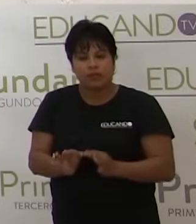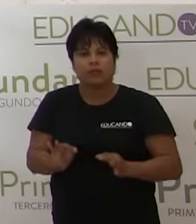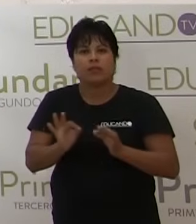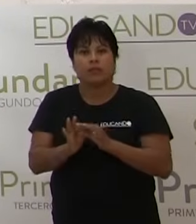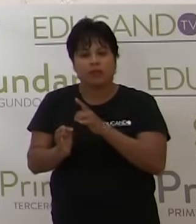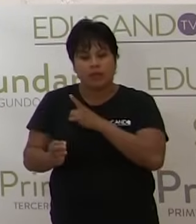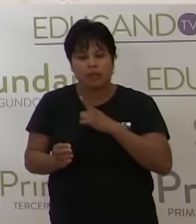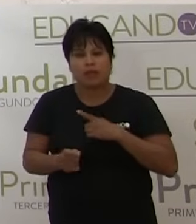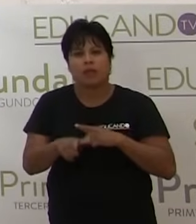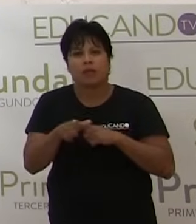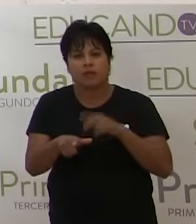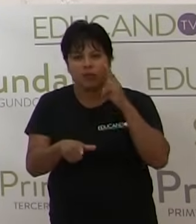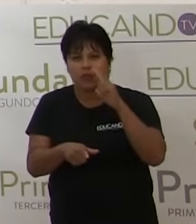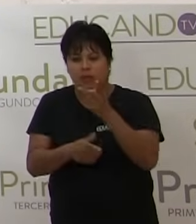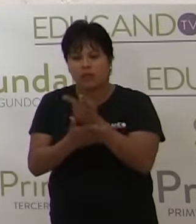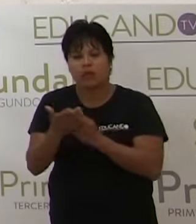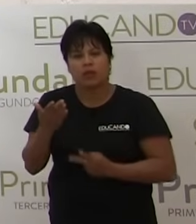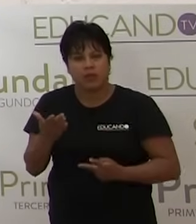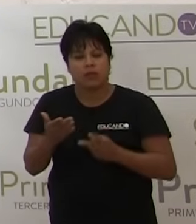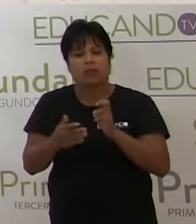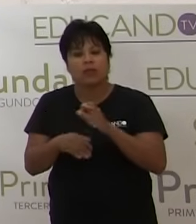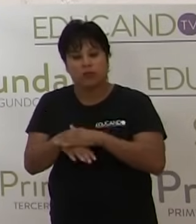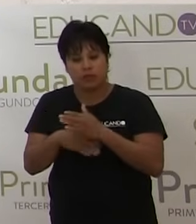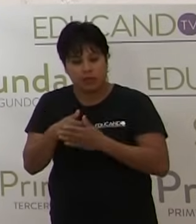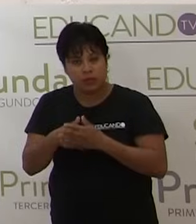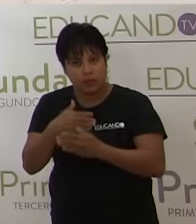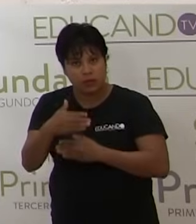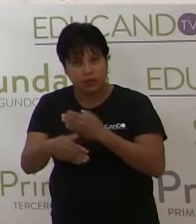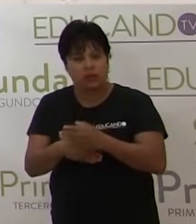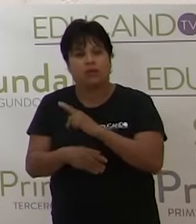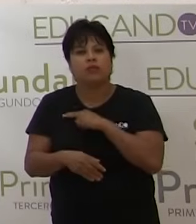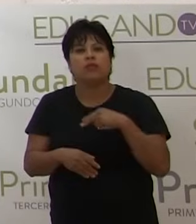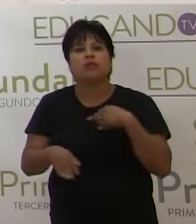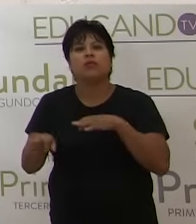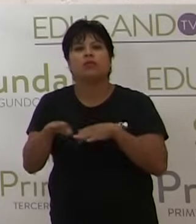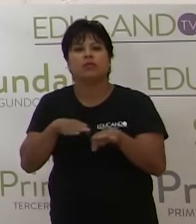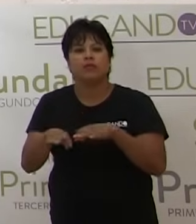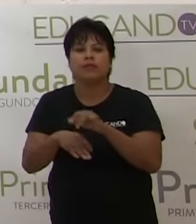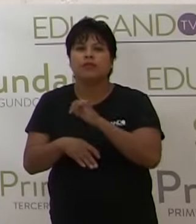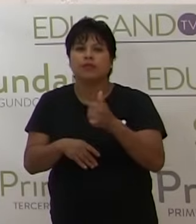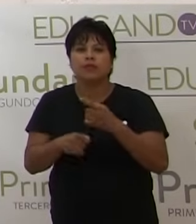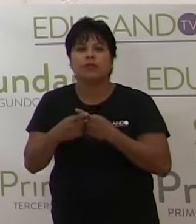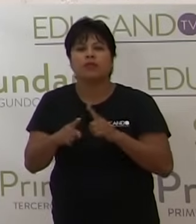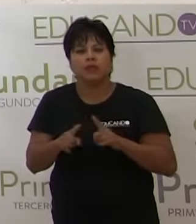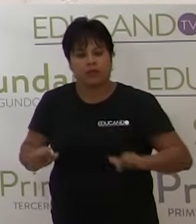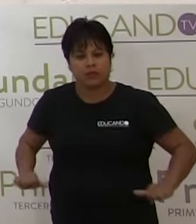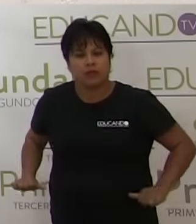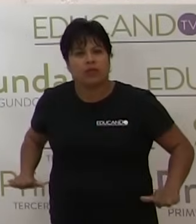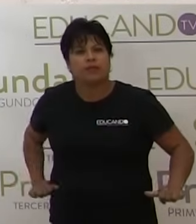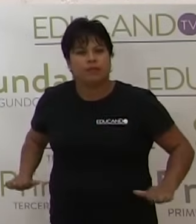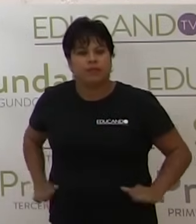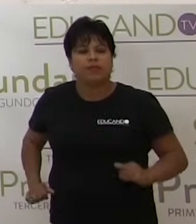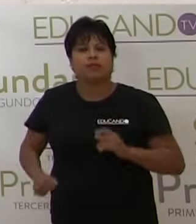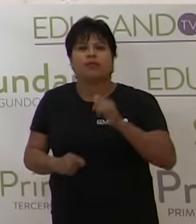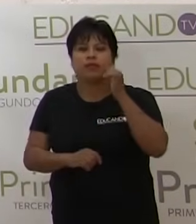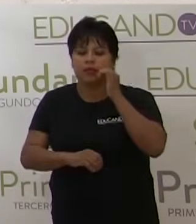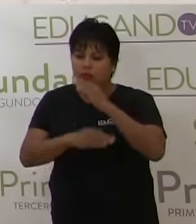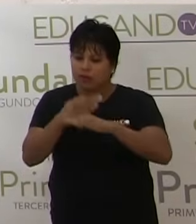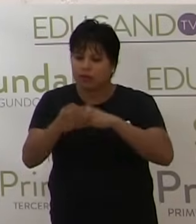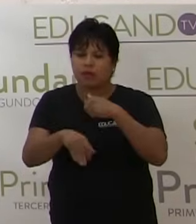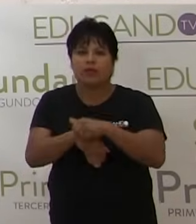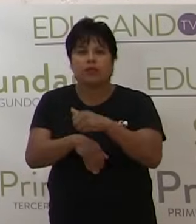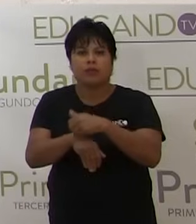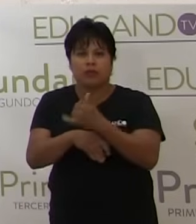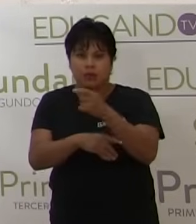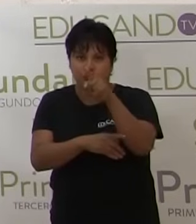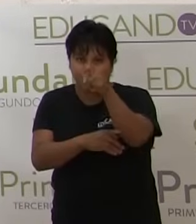que continúes viendo los programas porque más adelante vamos a ir trabajando con otro tipo de actividades todos los números y